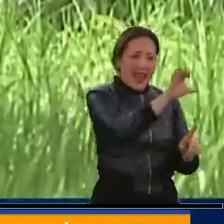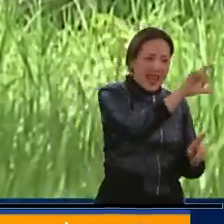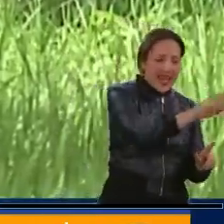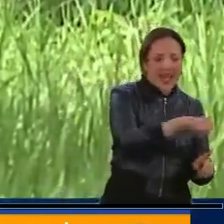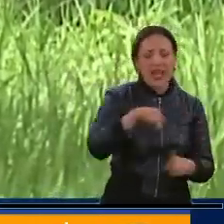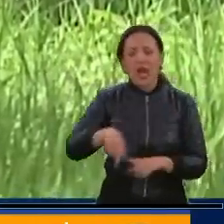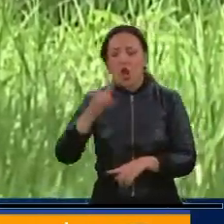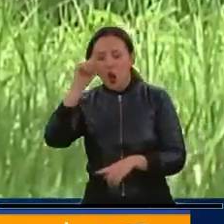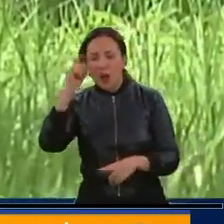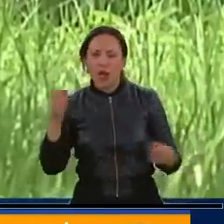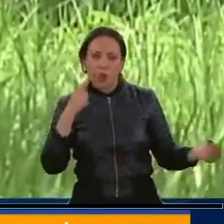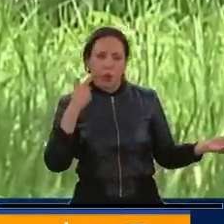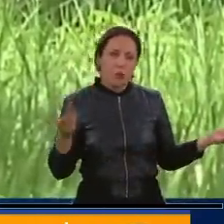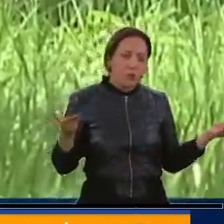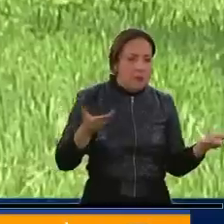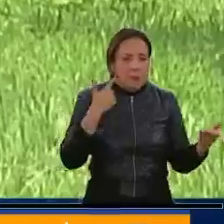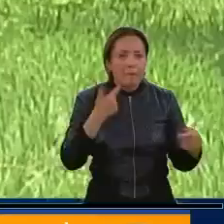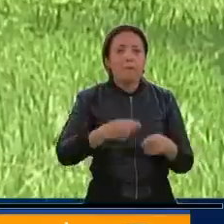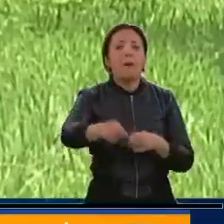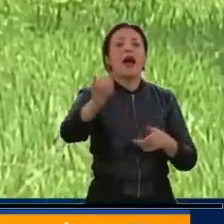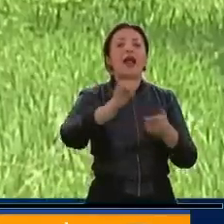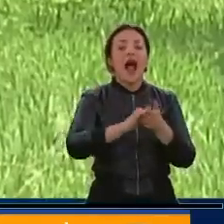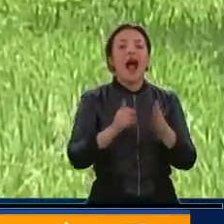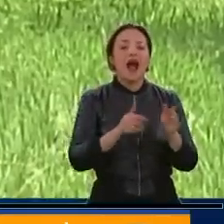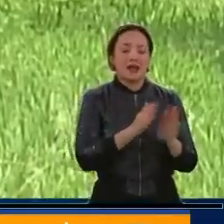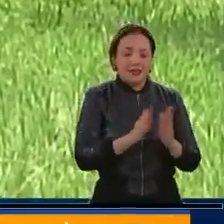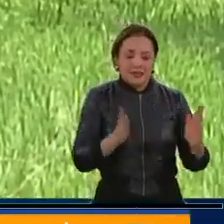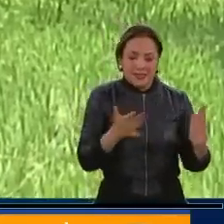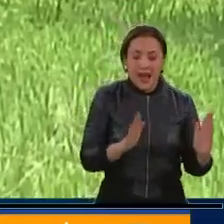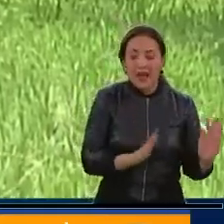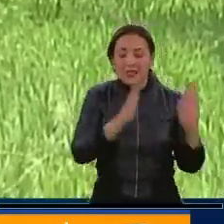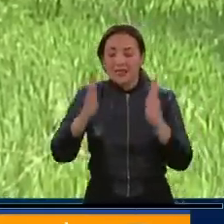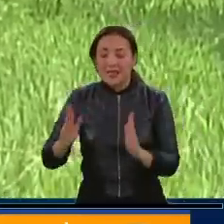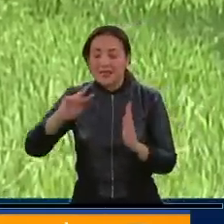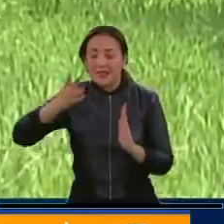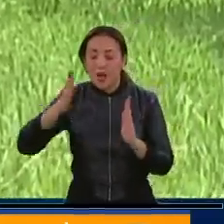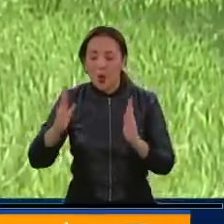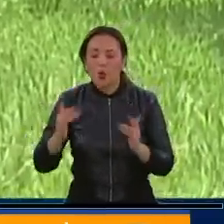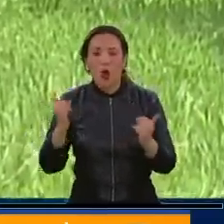del gobierno, para que el próximo ciclo de conversaciones,